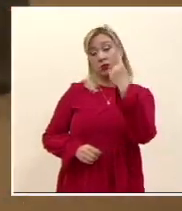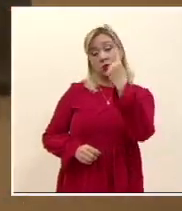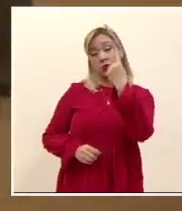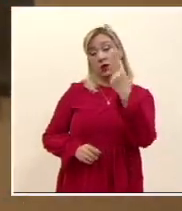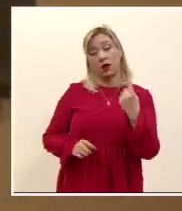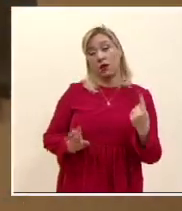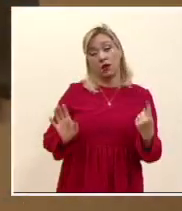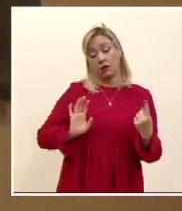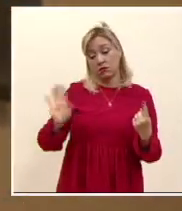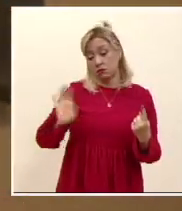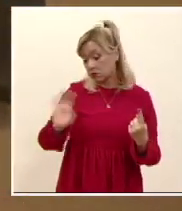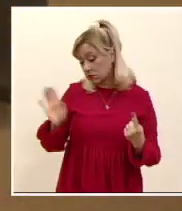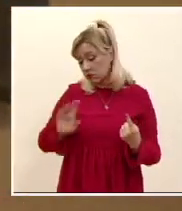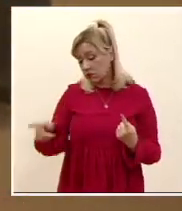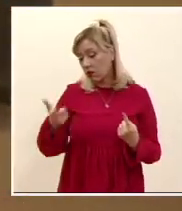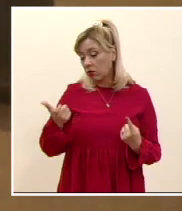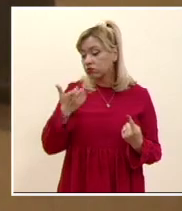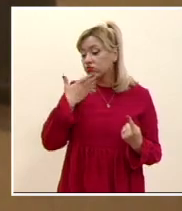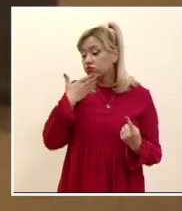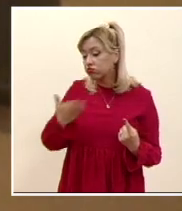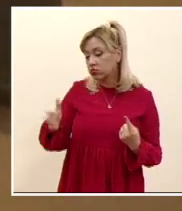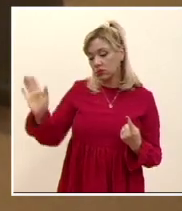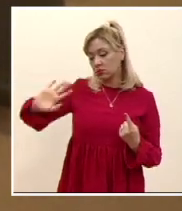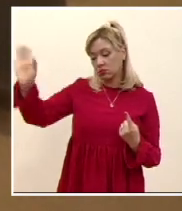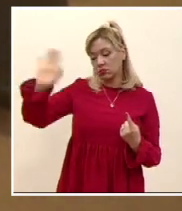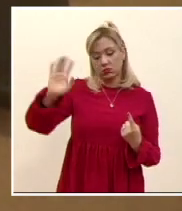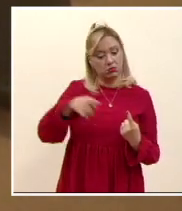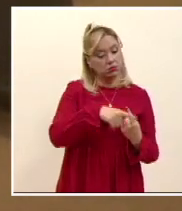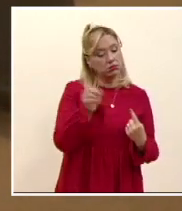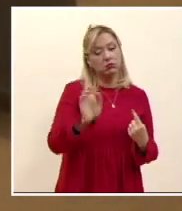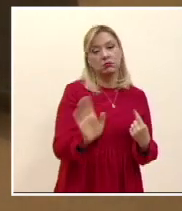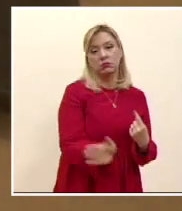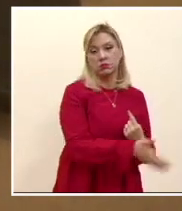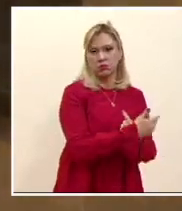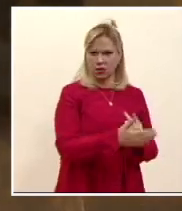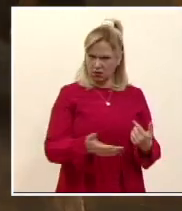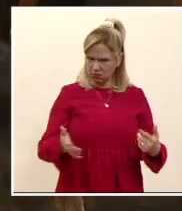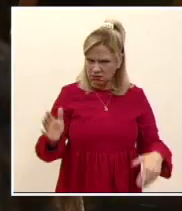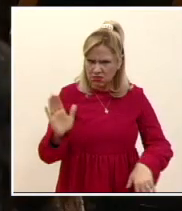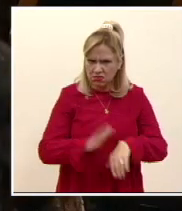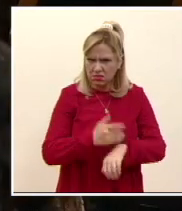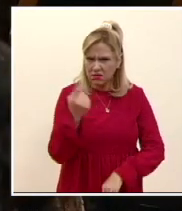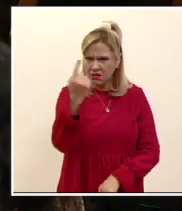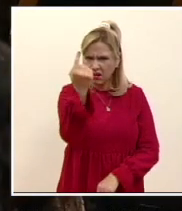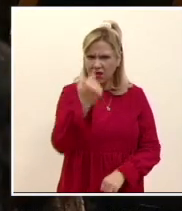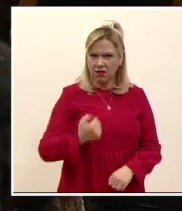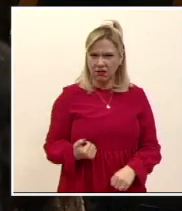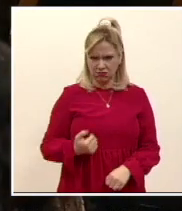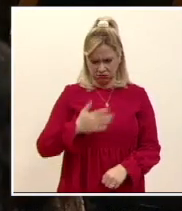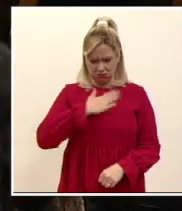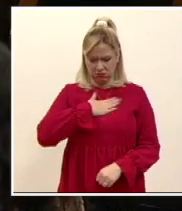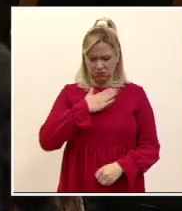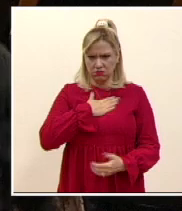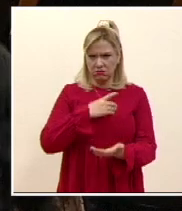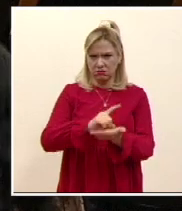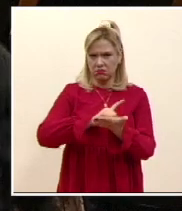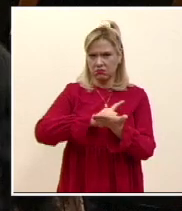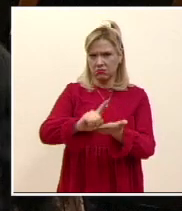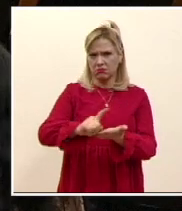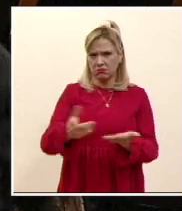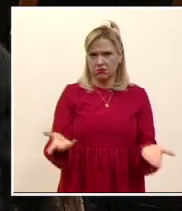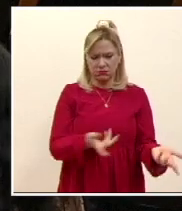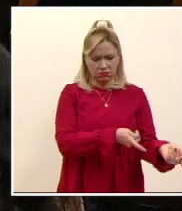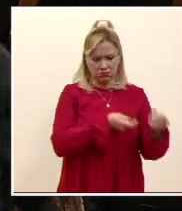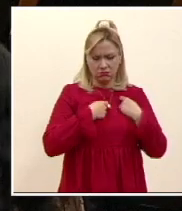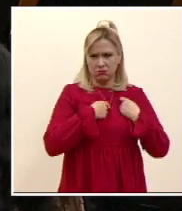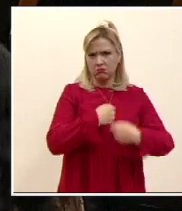para afirmar que tiene solvencia económica y concluir que carece del carácter de dependiente del trabajador fallecido para poder reclamar